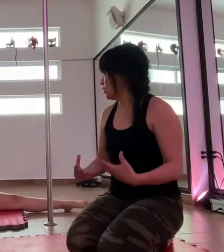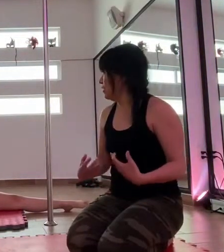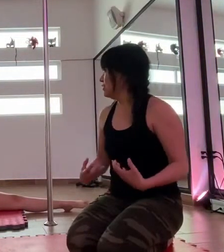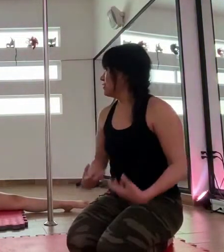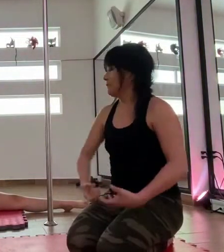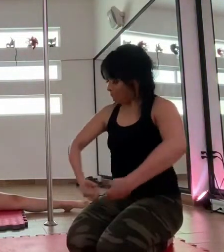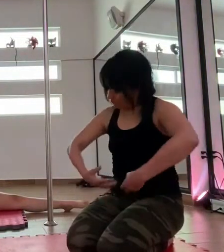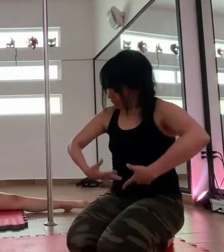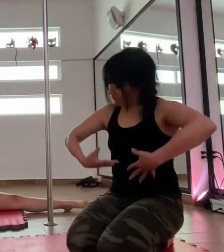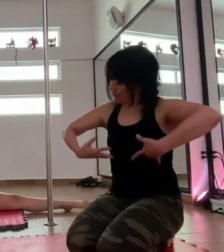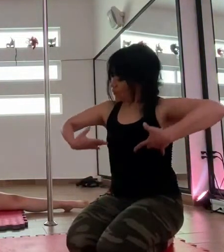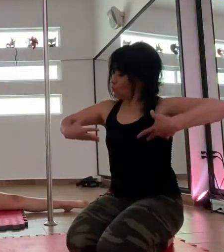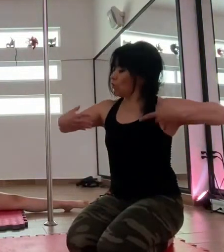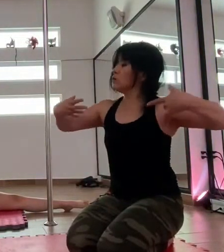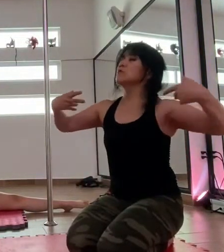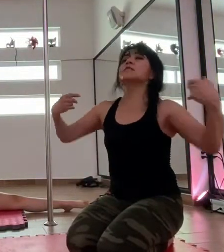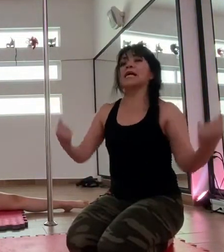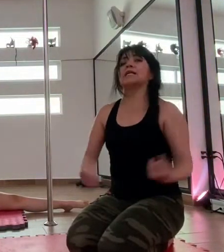todo nuestro